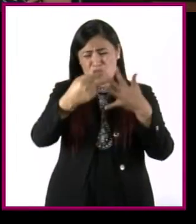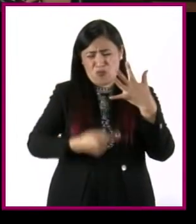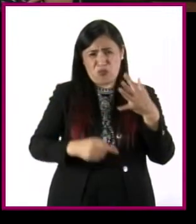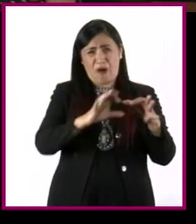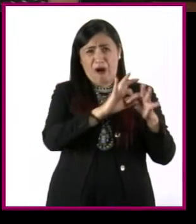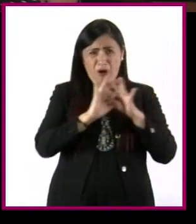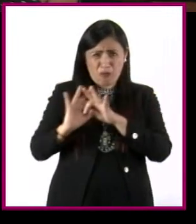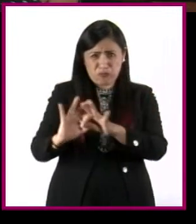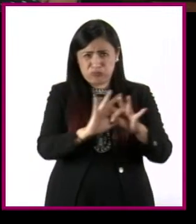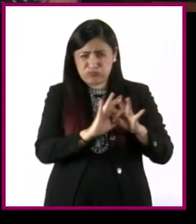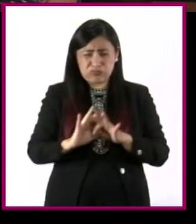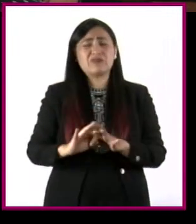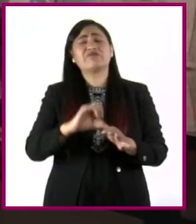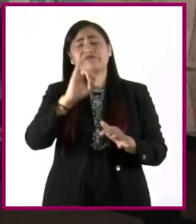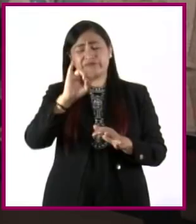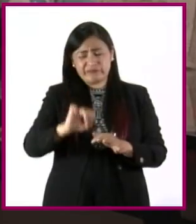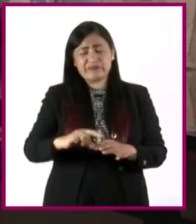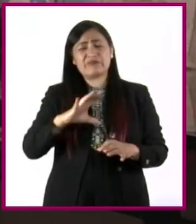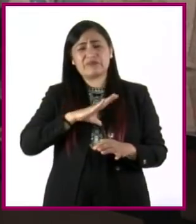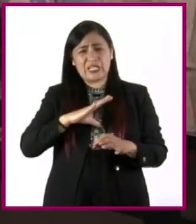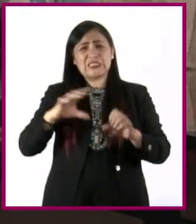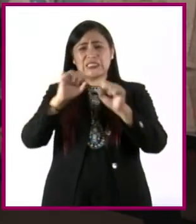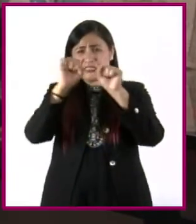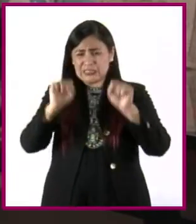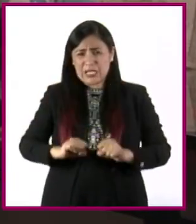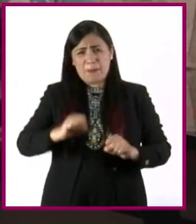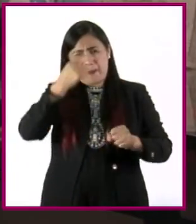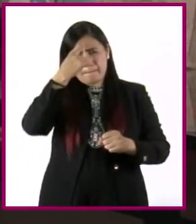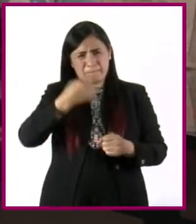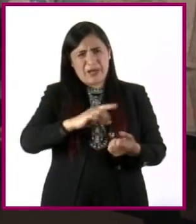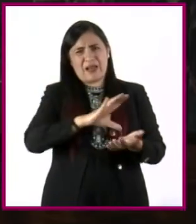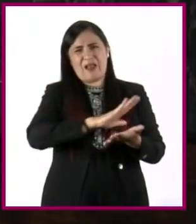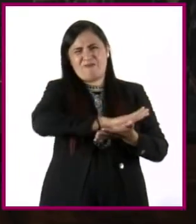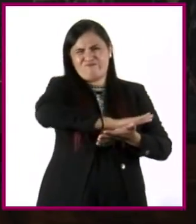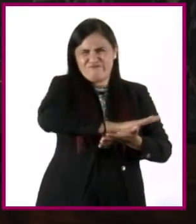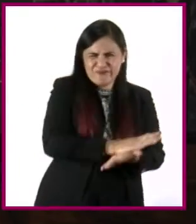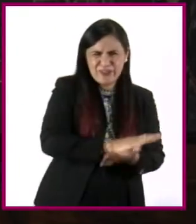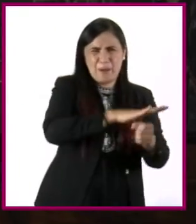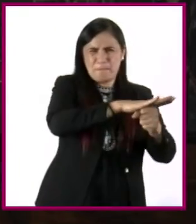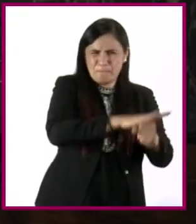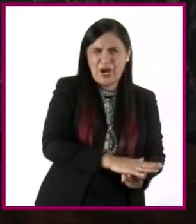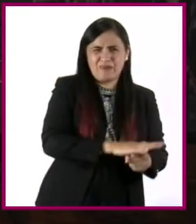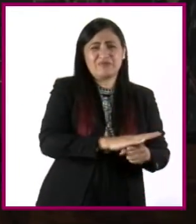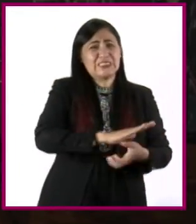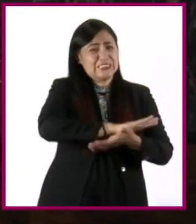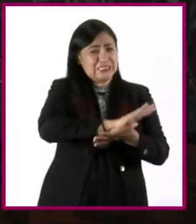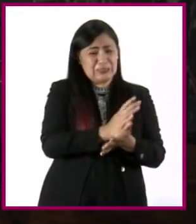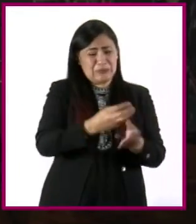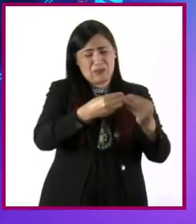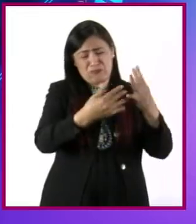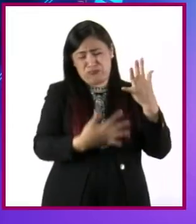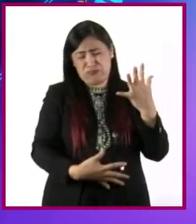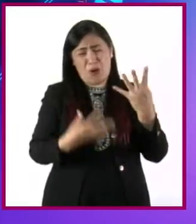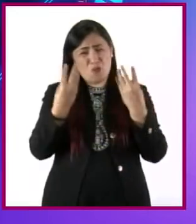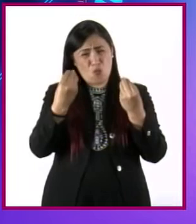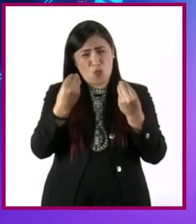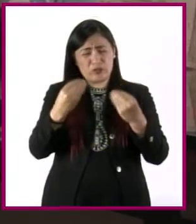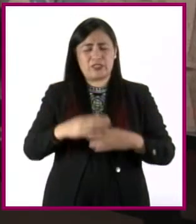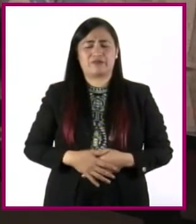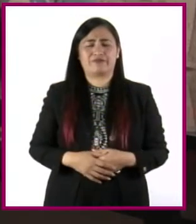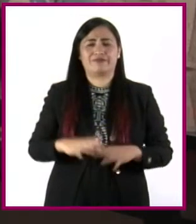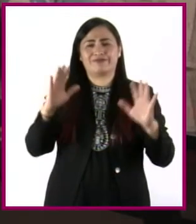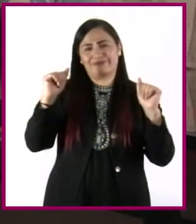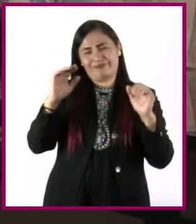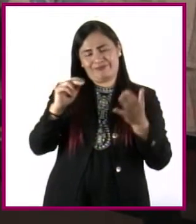de opresión en donde se interconectan múltiples formas de discriminación. Gracias, Agatha. Buen paréntesis. Adiós otra